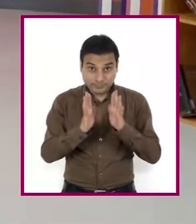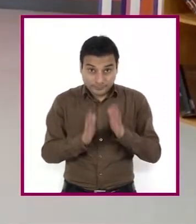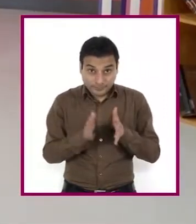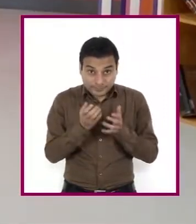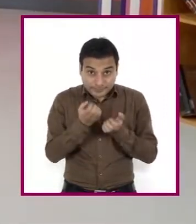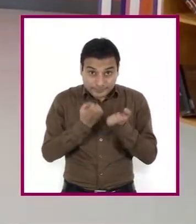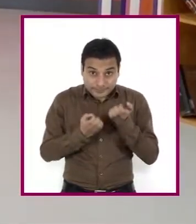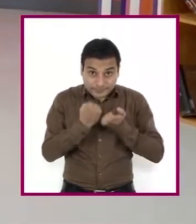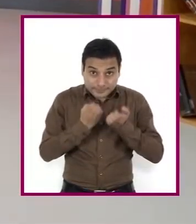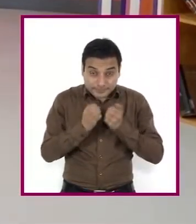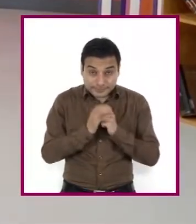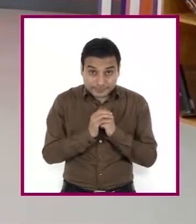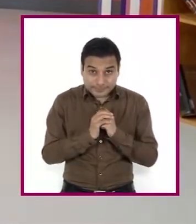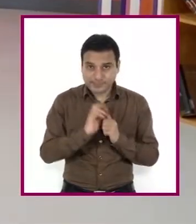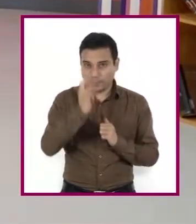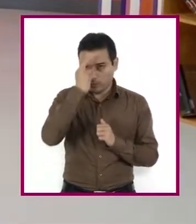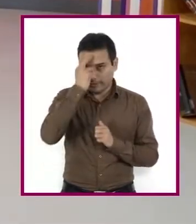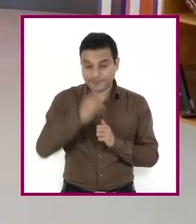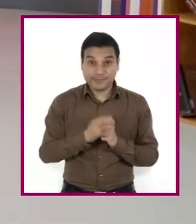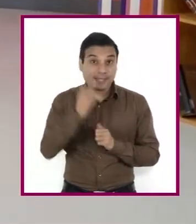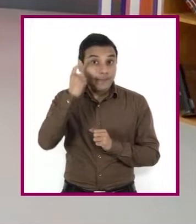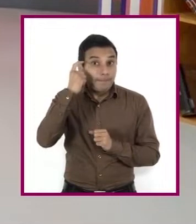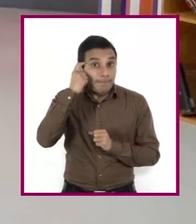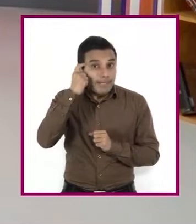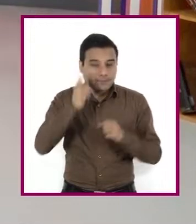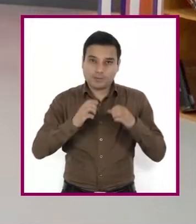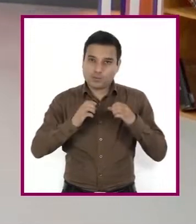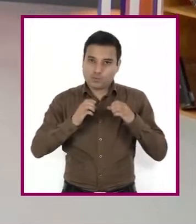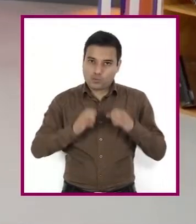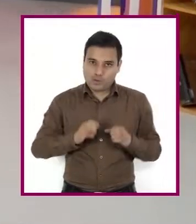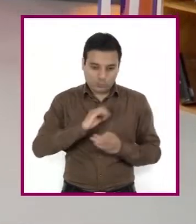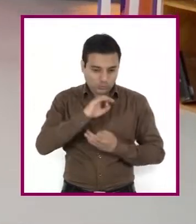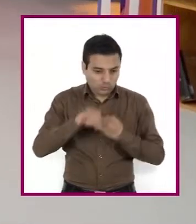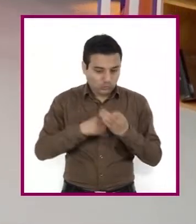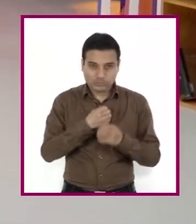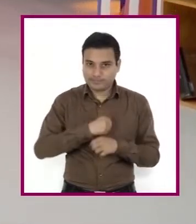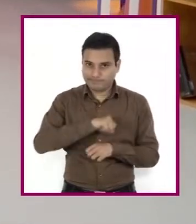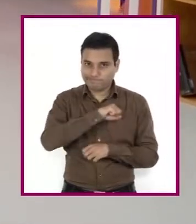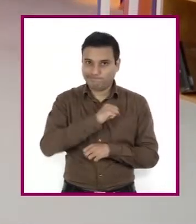algo de ejercicio? Recuerden que mente sana en cuerpo sano.